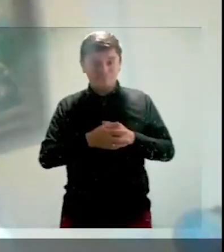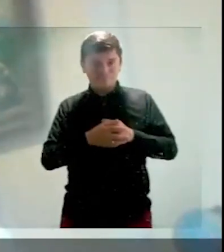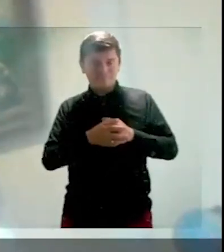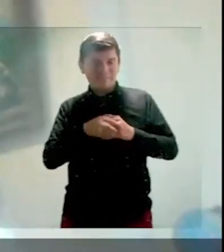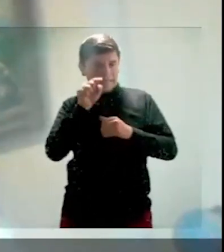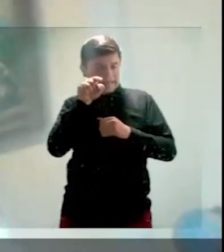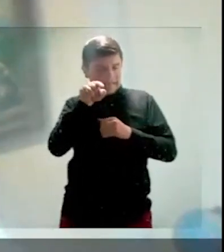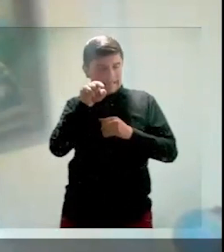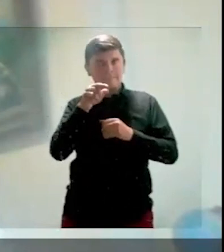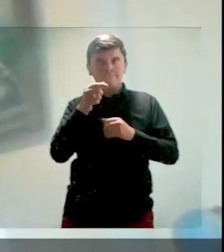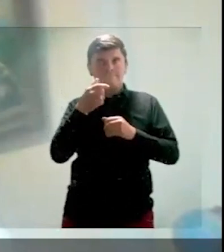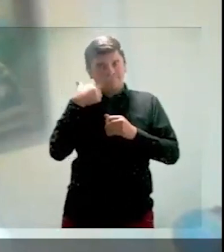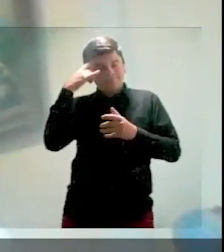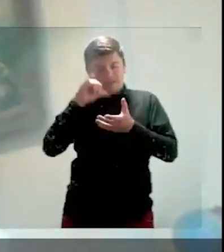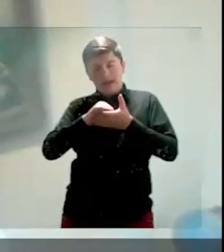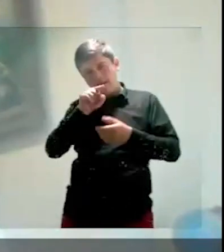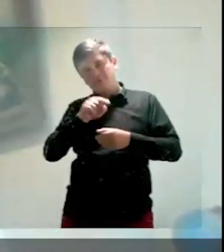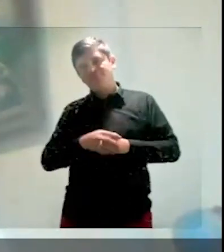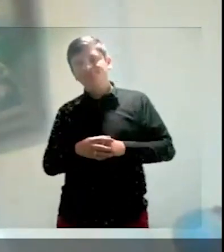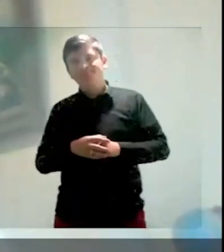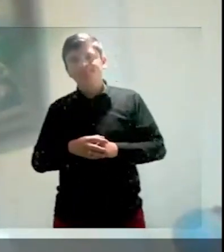es lo que yo creo.